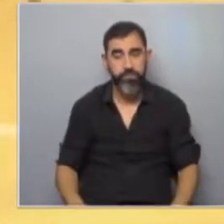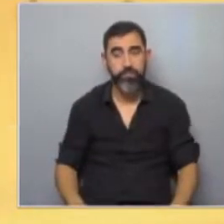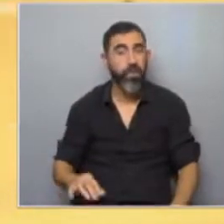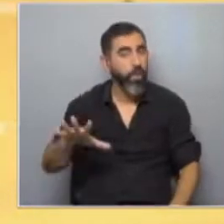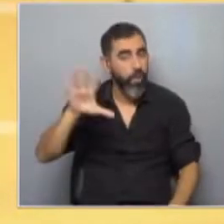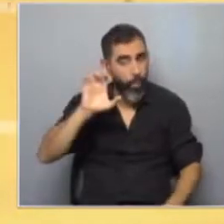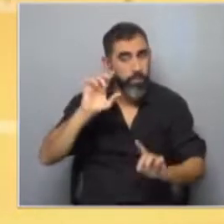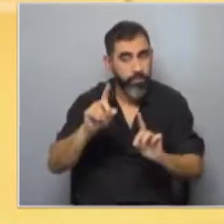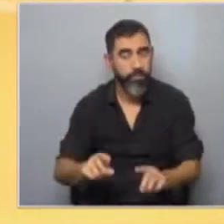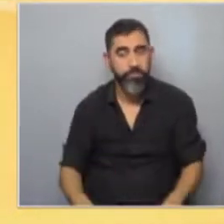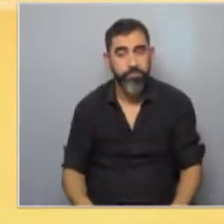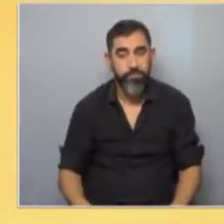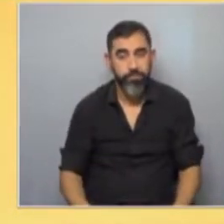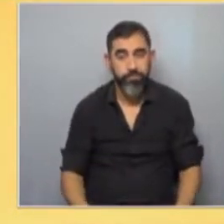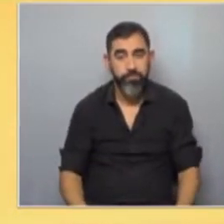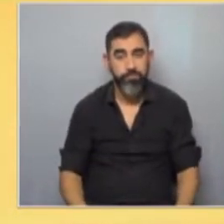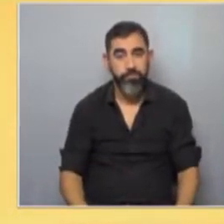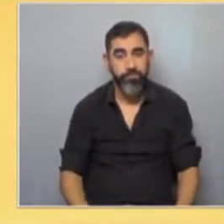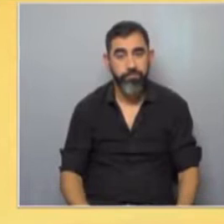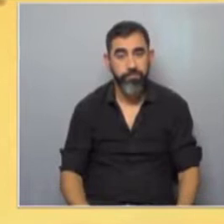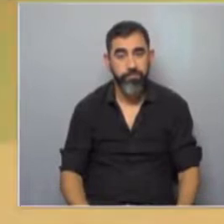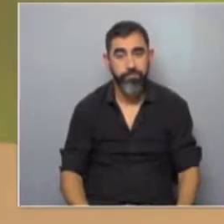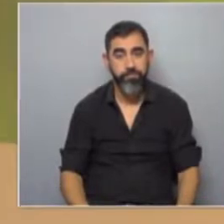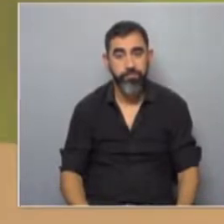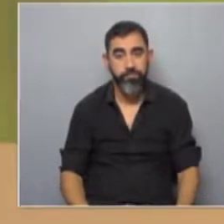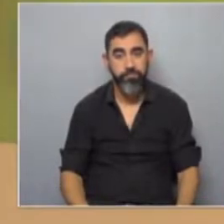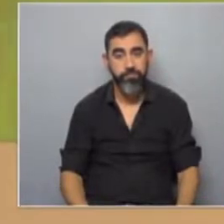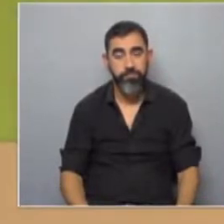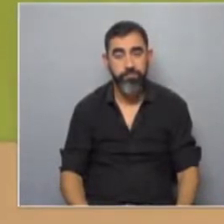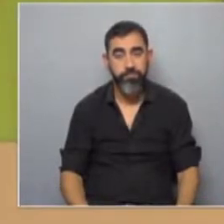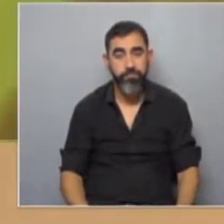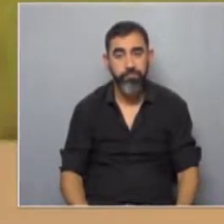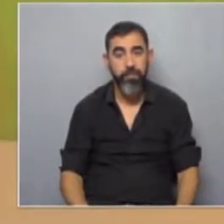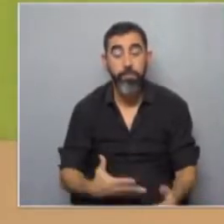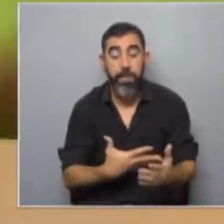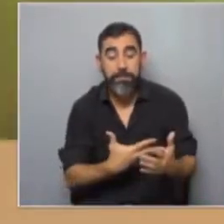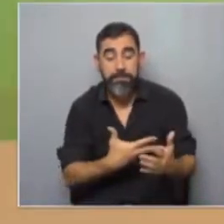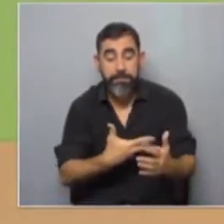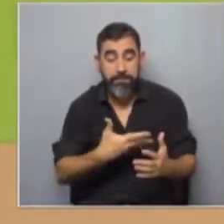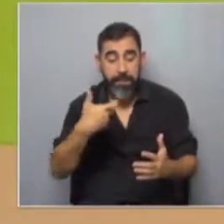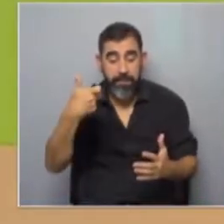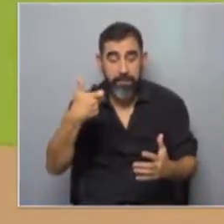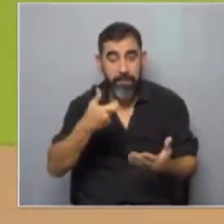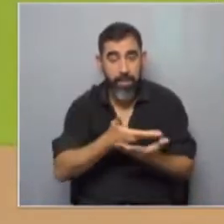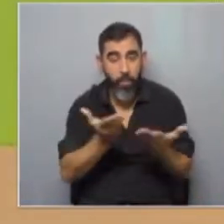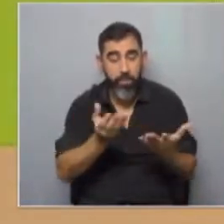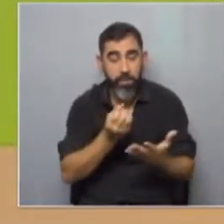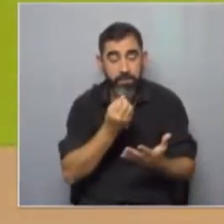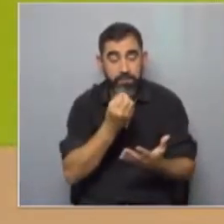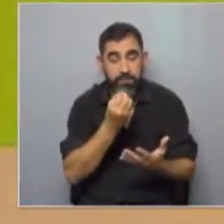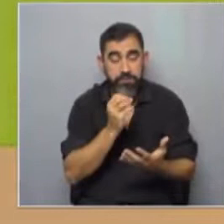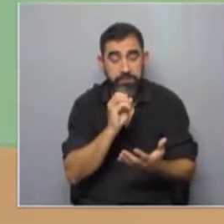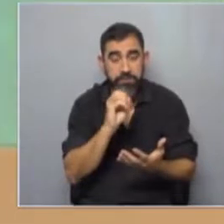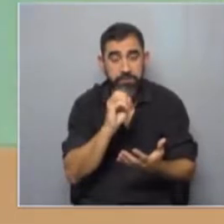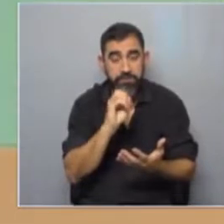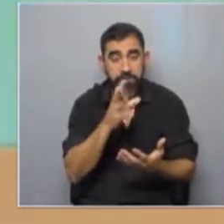de ejemplares silvestres, en realidad. Y eso fue lo que fuimos a filmar en primera instancia. Pero es un trabajo súper interesante y más complejo